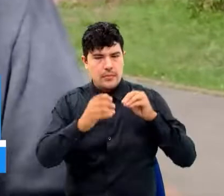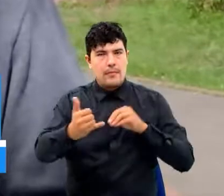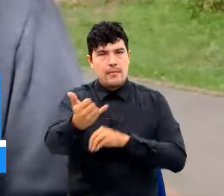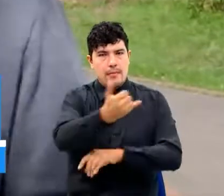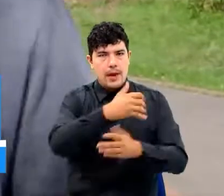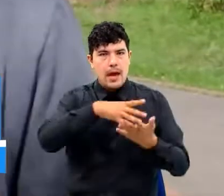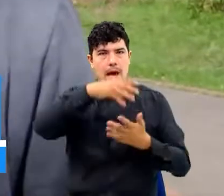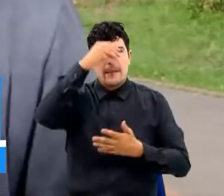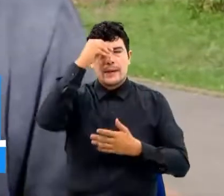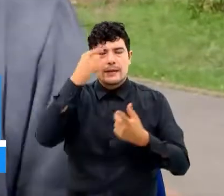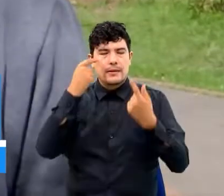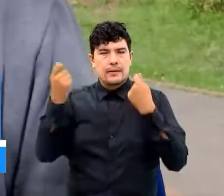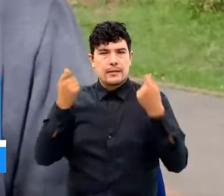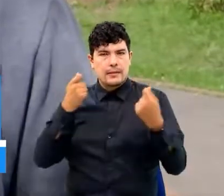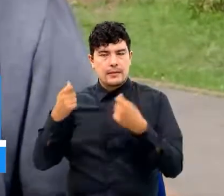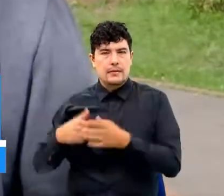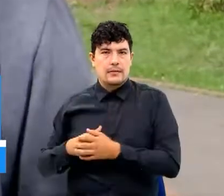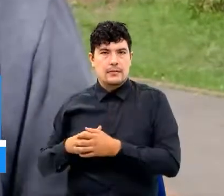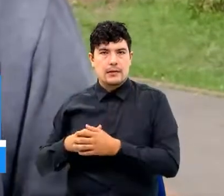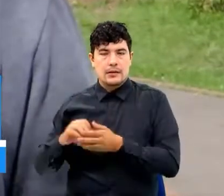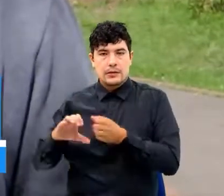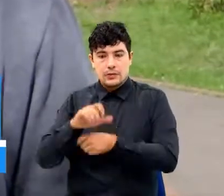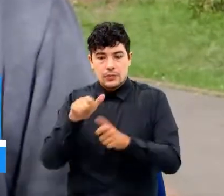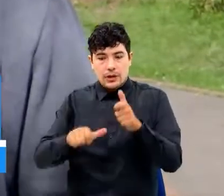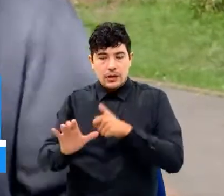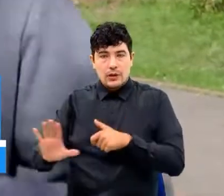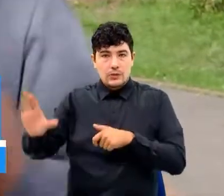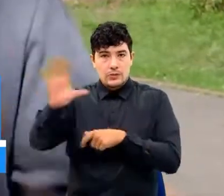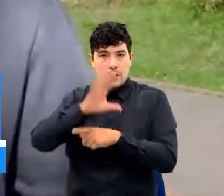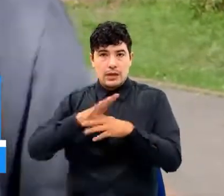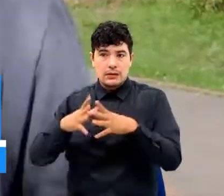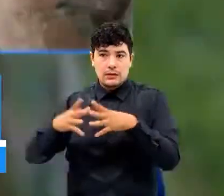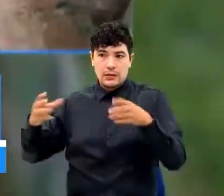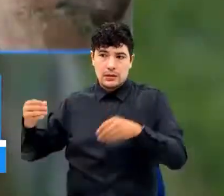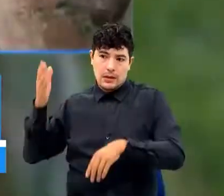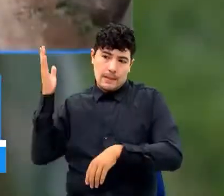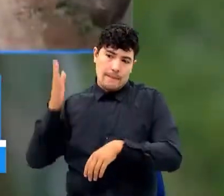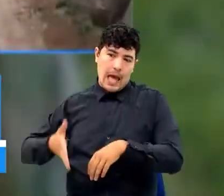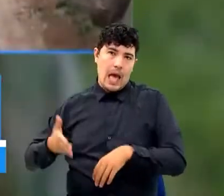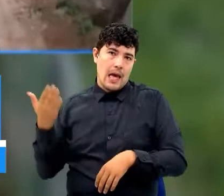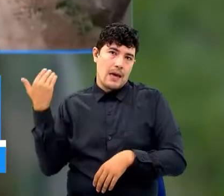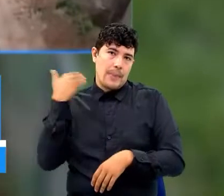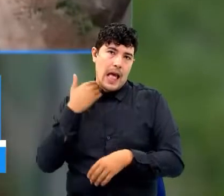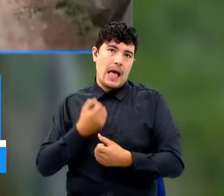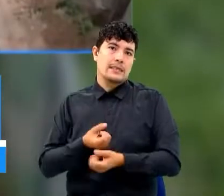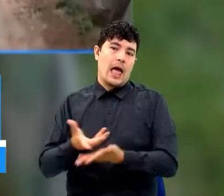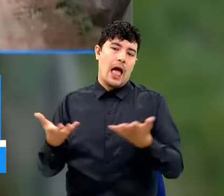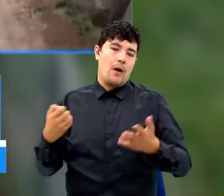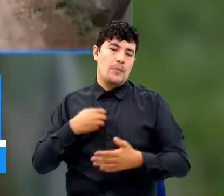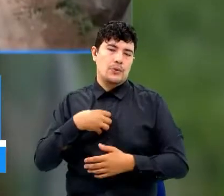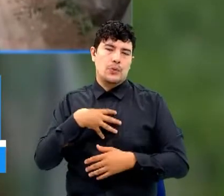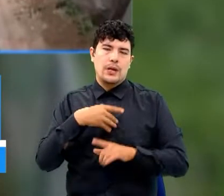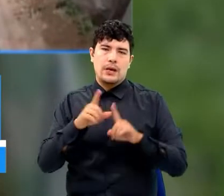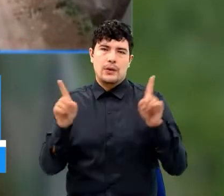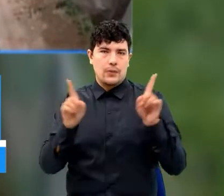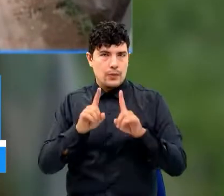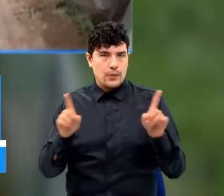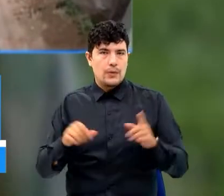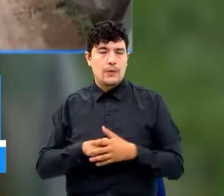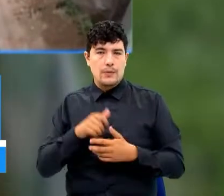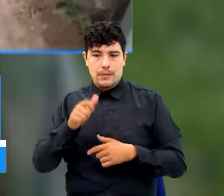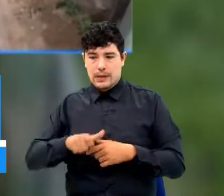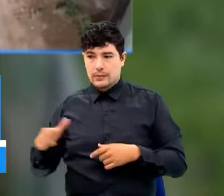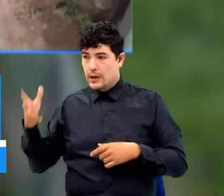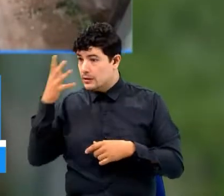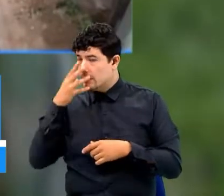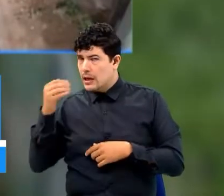también que no hay que dar papaya, hay grupos delincuenciales que hacen inteligencia en los diferentes comercios para saber qué cantidad de gente están, a qué